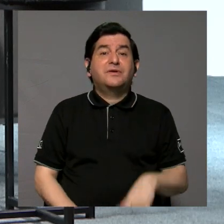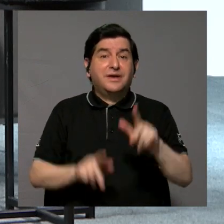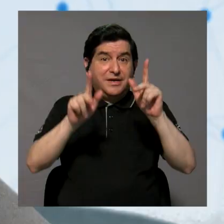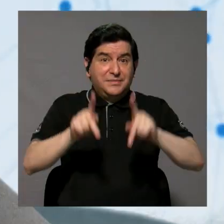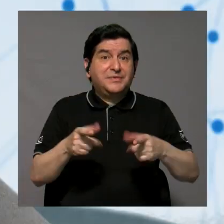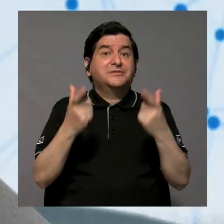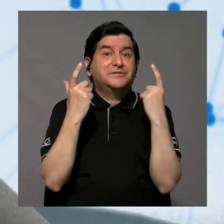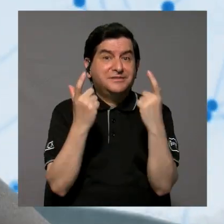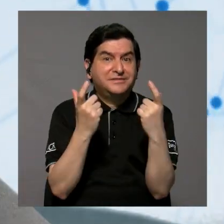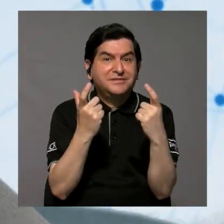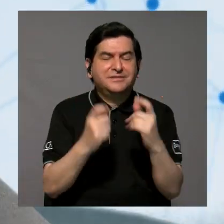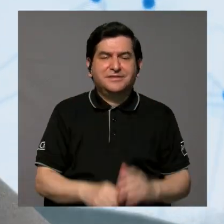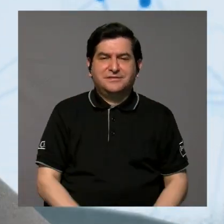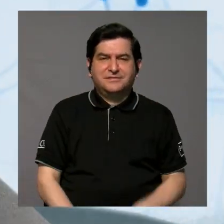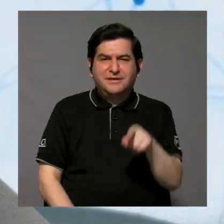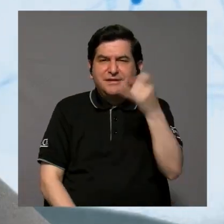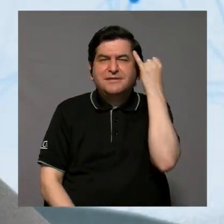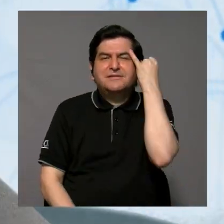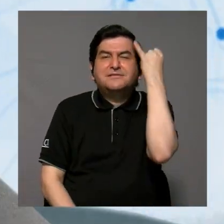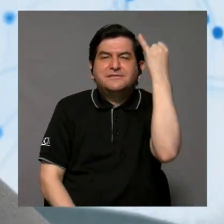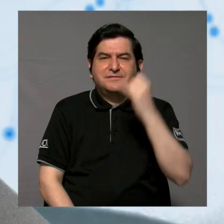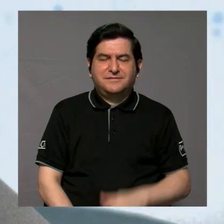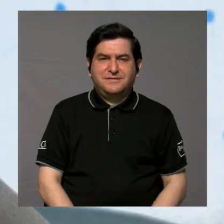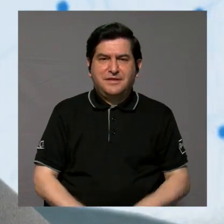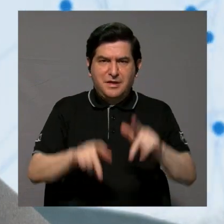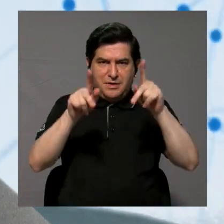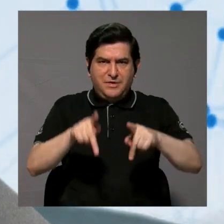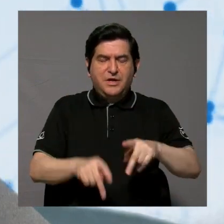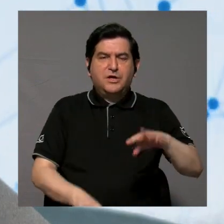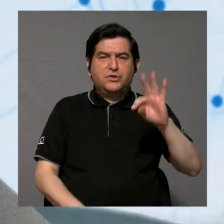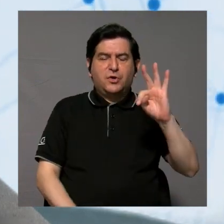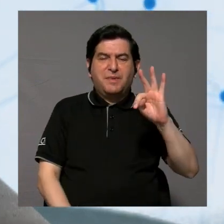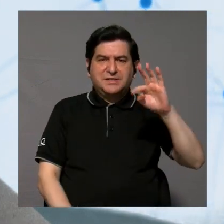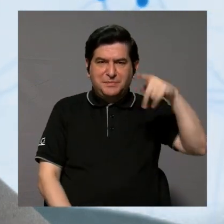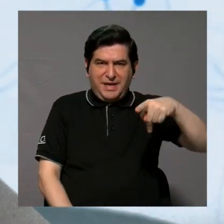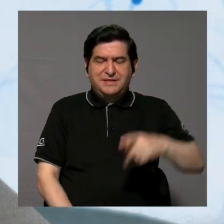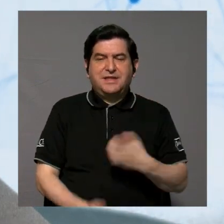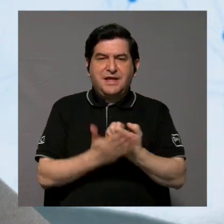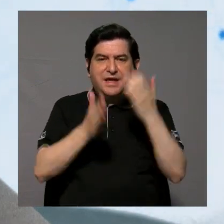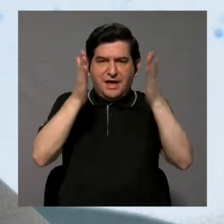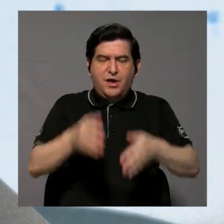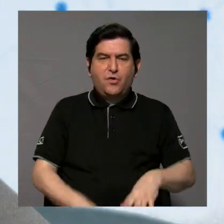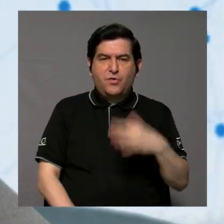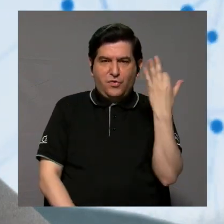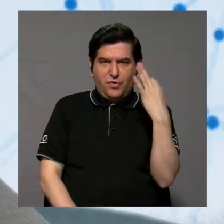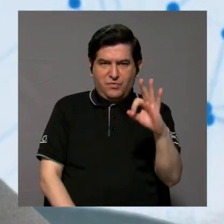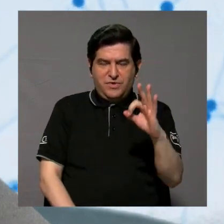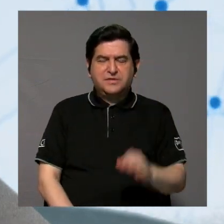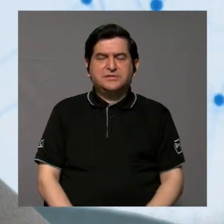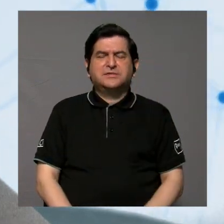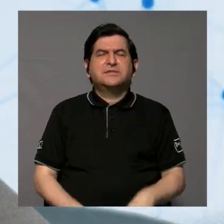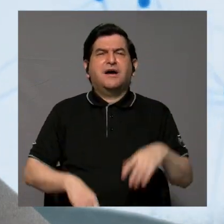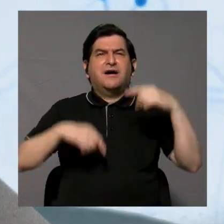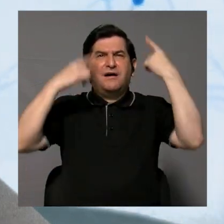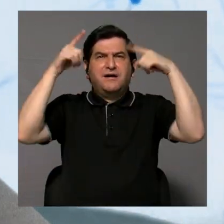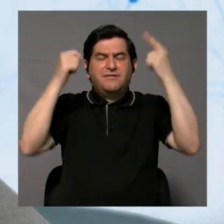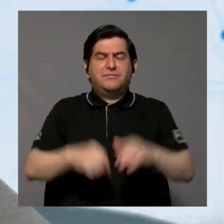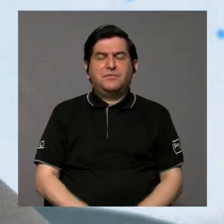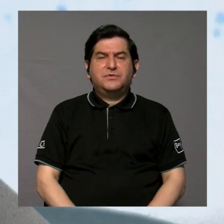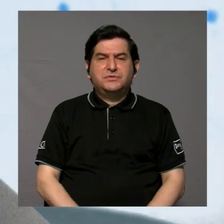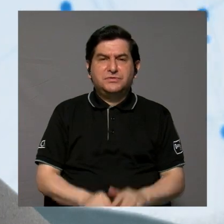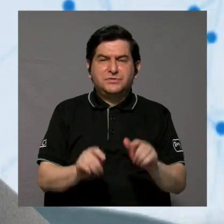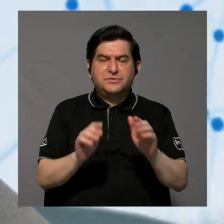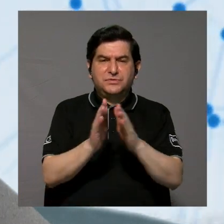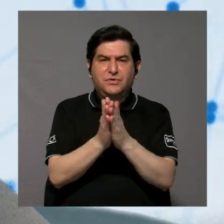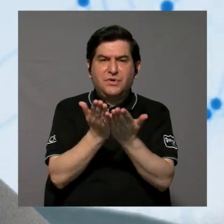ricos. Entonces, en ese sentido, gente como Thomas Piketty, este economista francés que se volvió muy famoso con su libro El Capitán